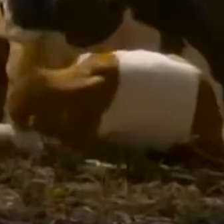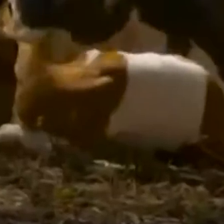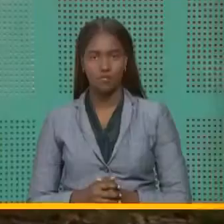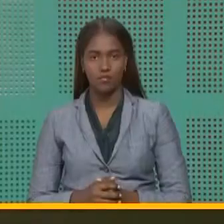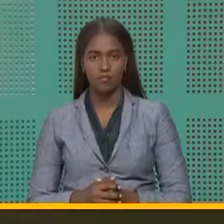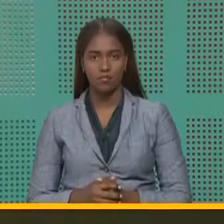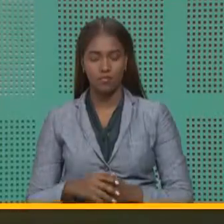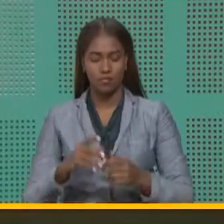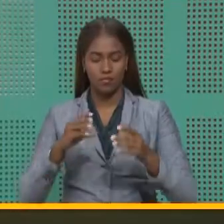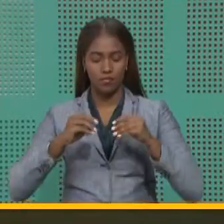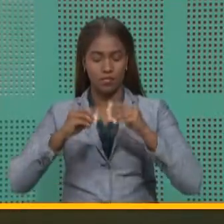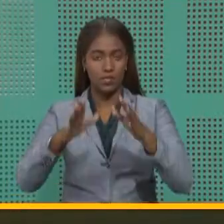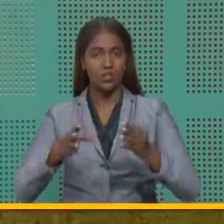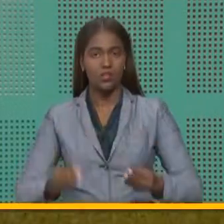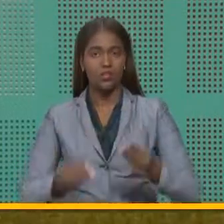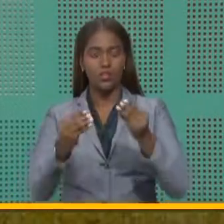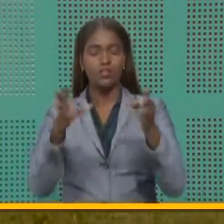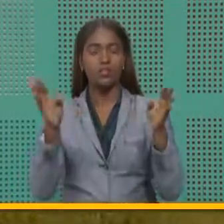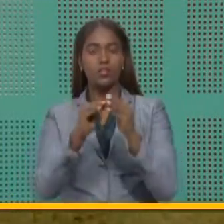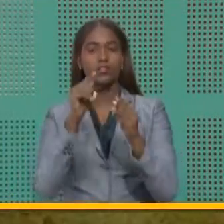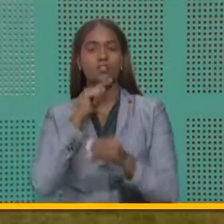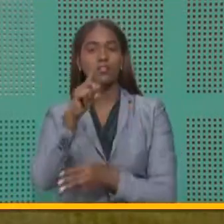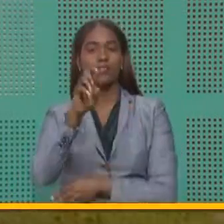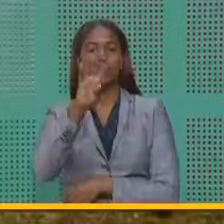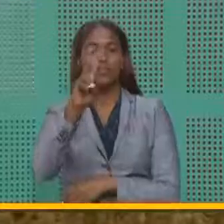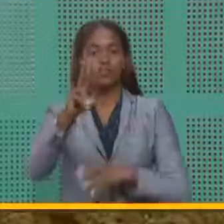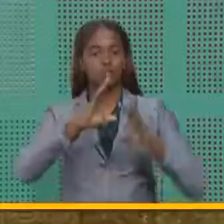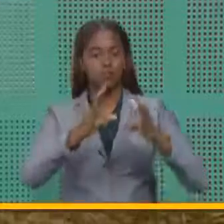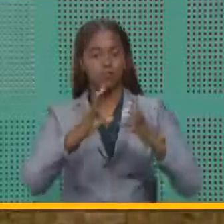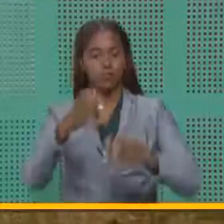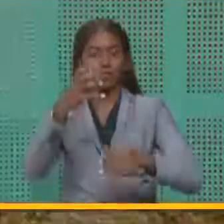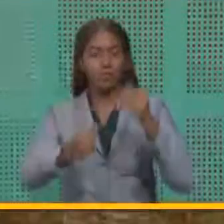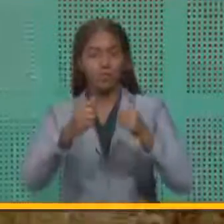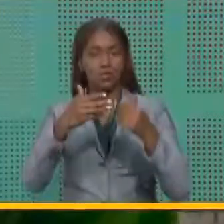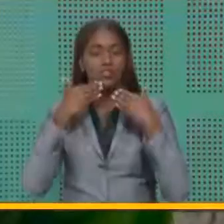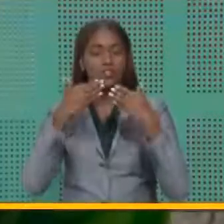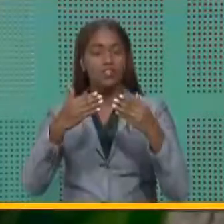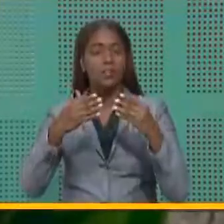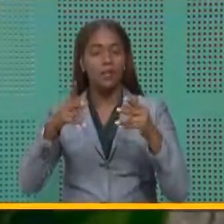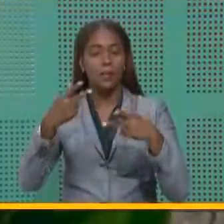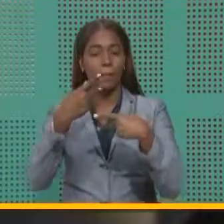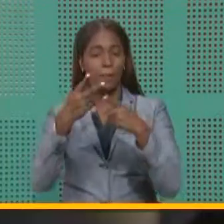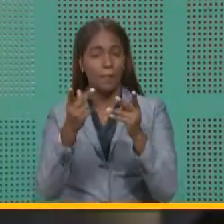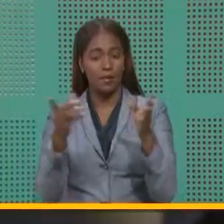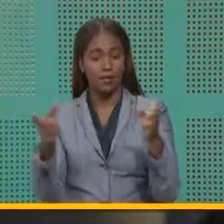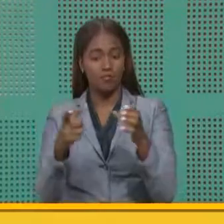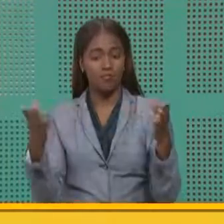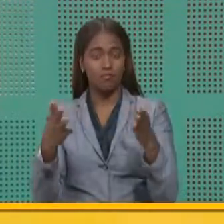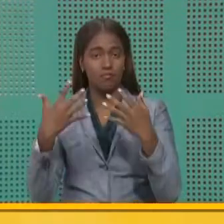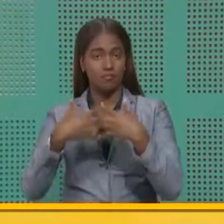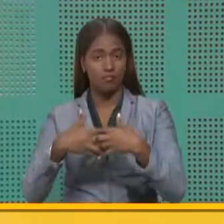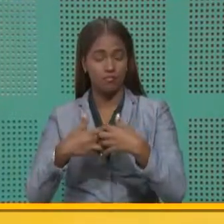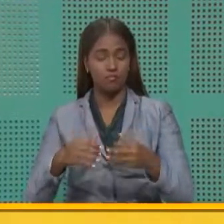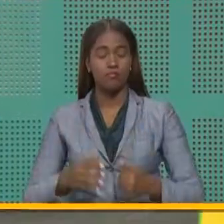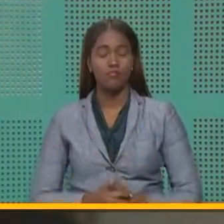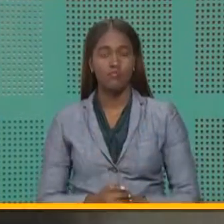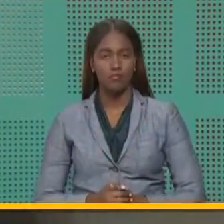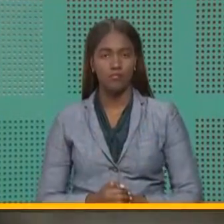agricultura entregado 141 salas de ordeño gratis a pequeños ganaderos del país